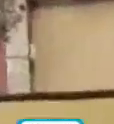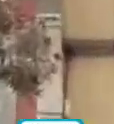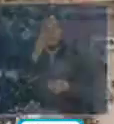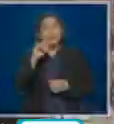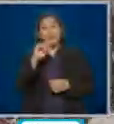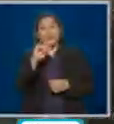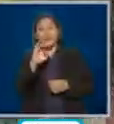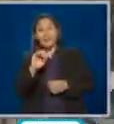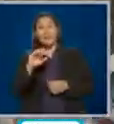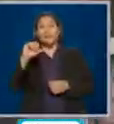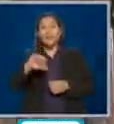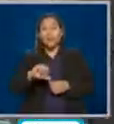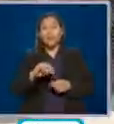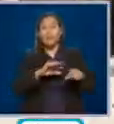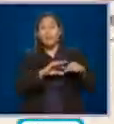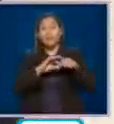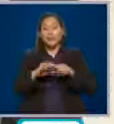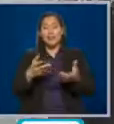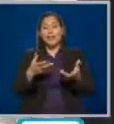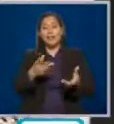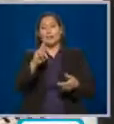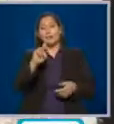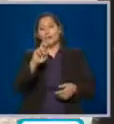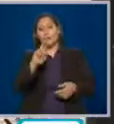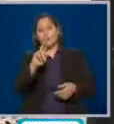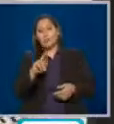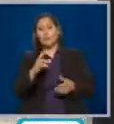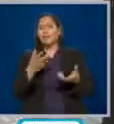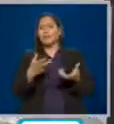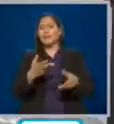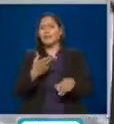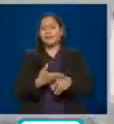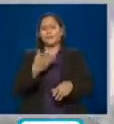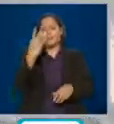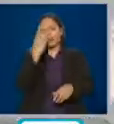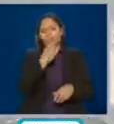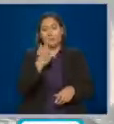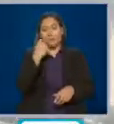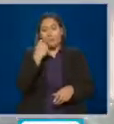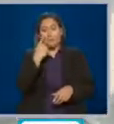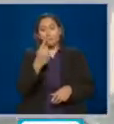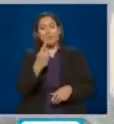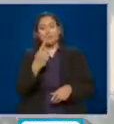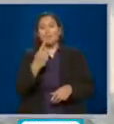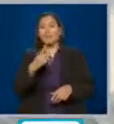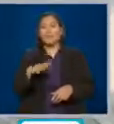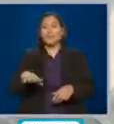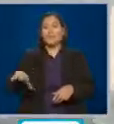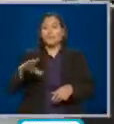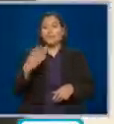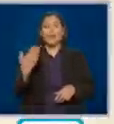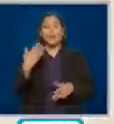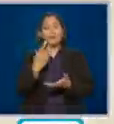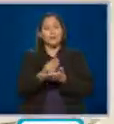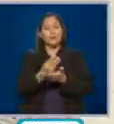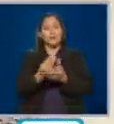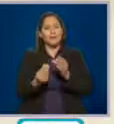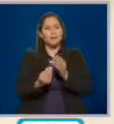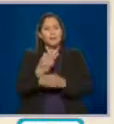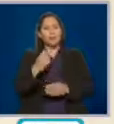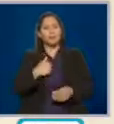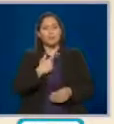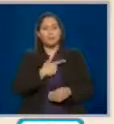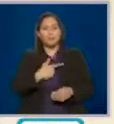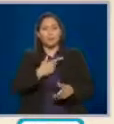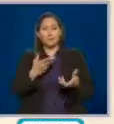Mire, tío Alberto, hoy lo traigo a la calle de Perú, una calle bien bonita que miren, es más, la acaban de remodelar y me